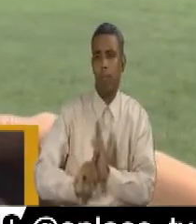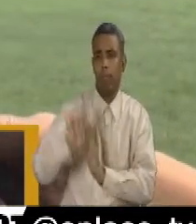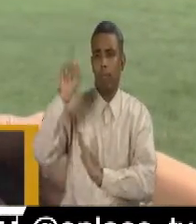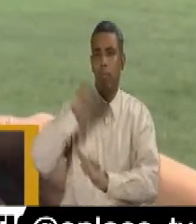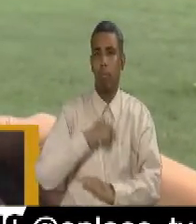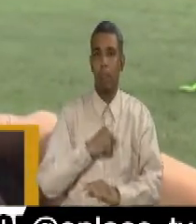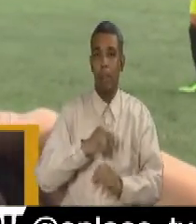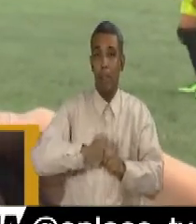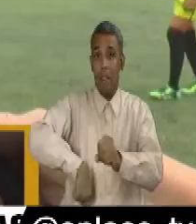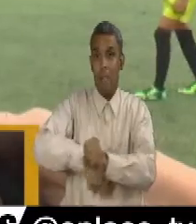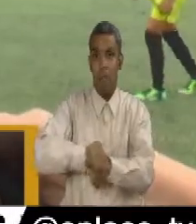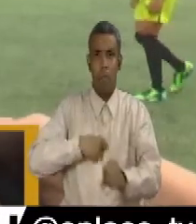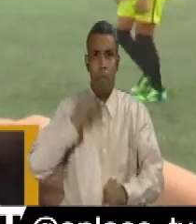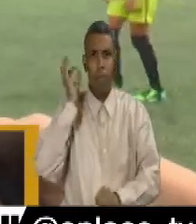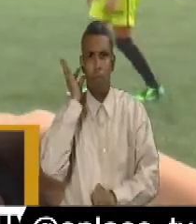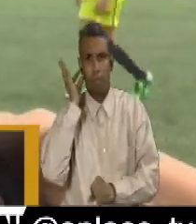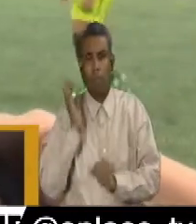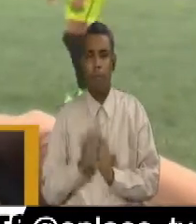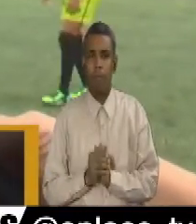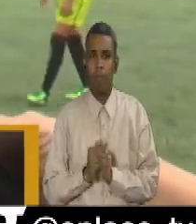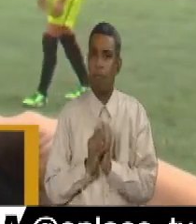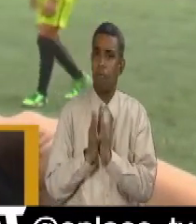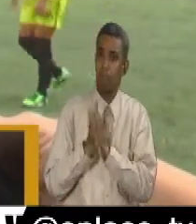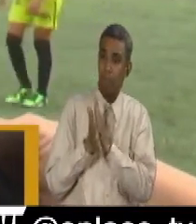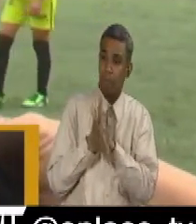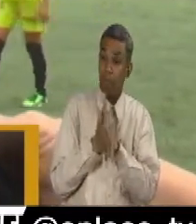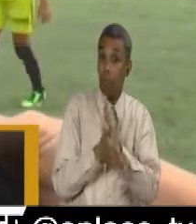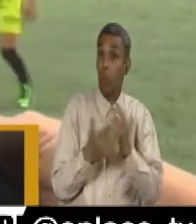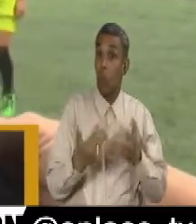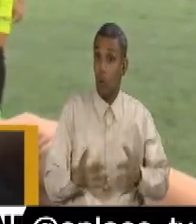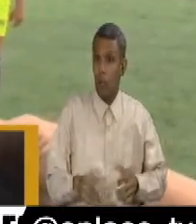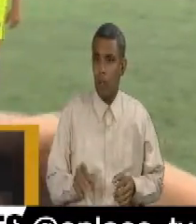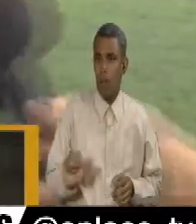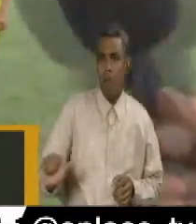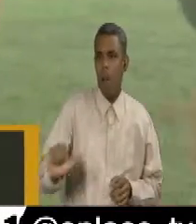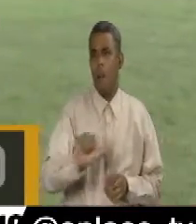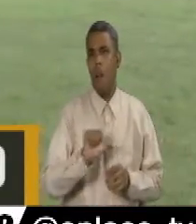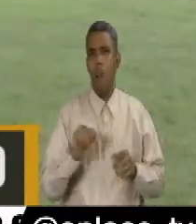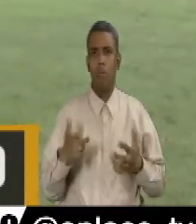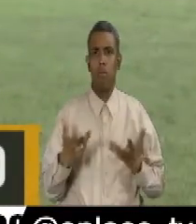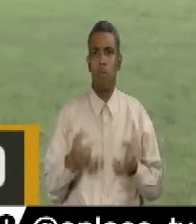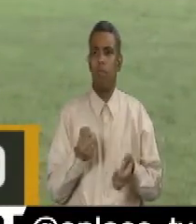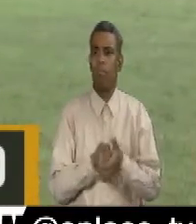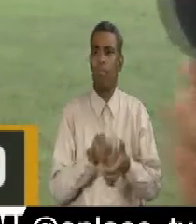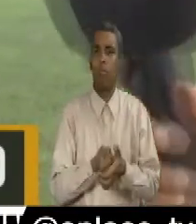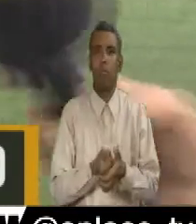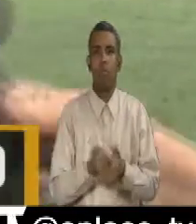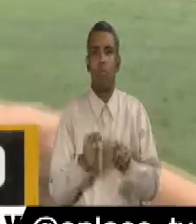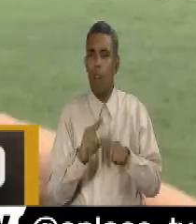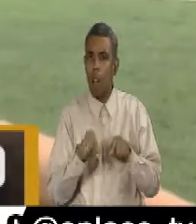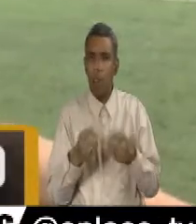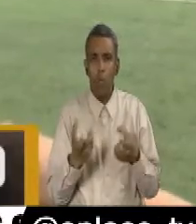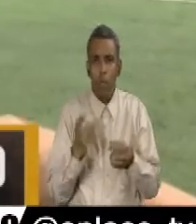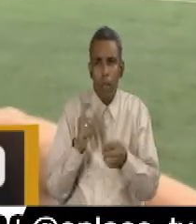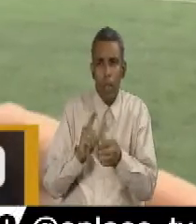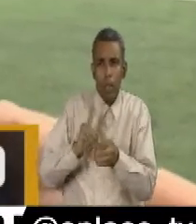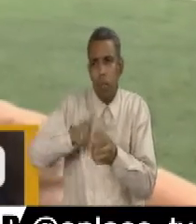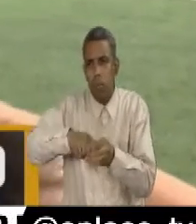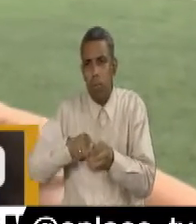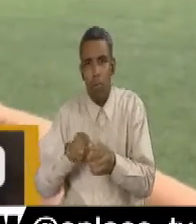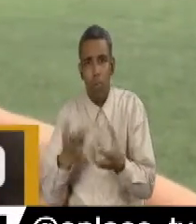es parte intercolegiado y hay mucha motivación con la parte profesional. ¿Quieren vincularse a estos clubes que deben hacer? Sí,